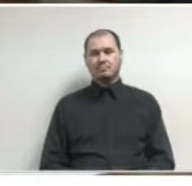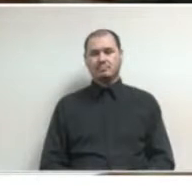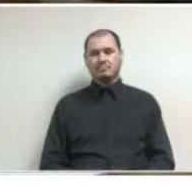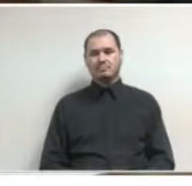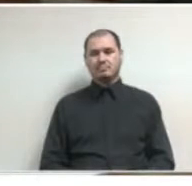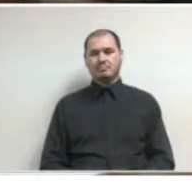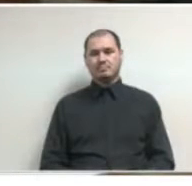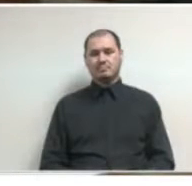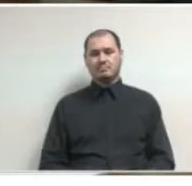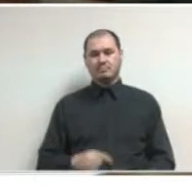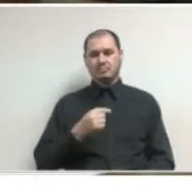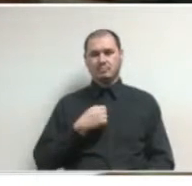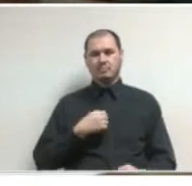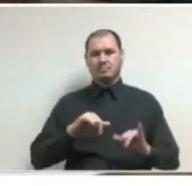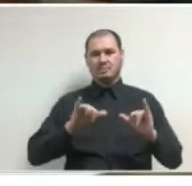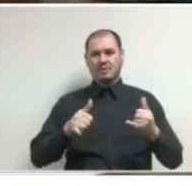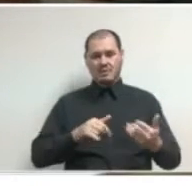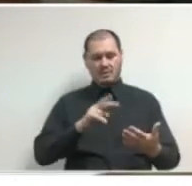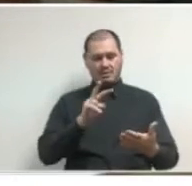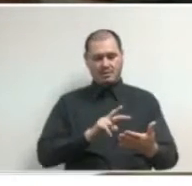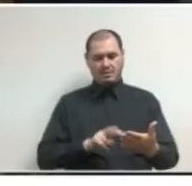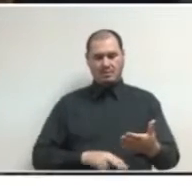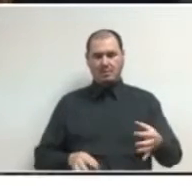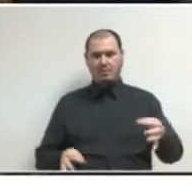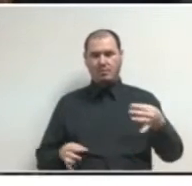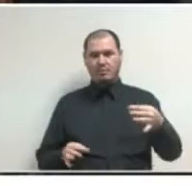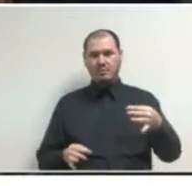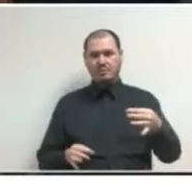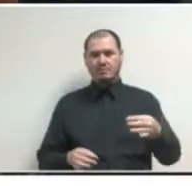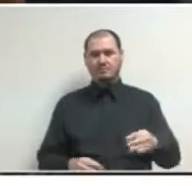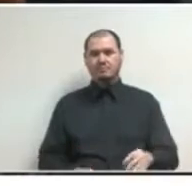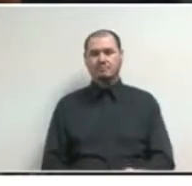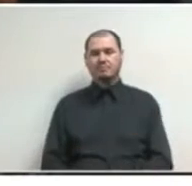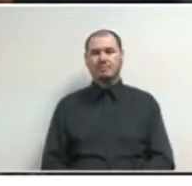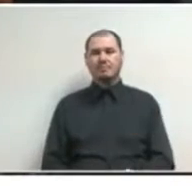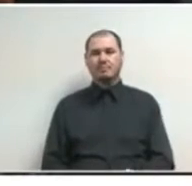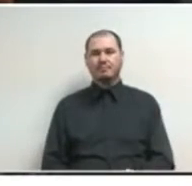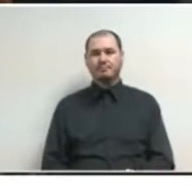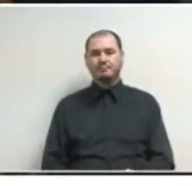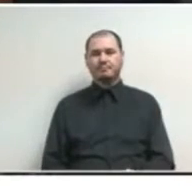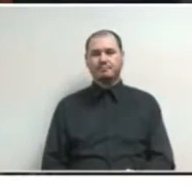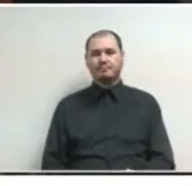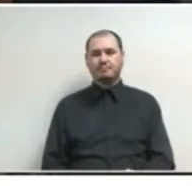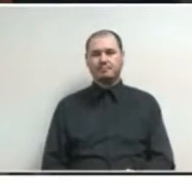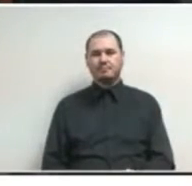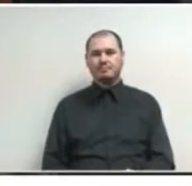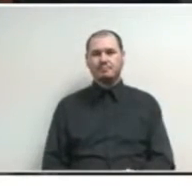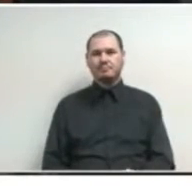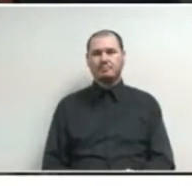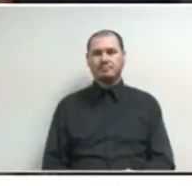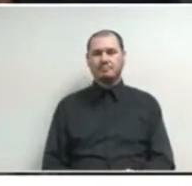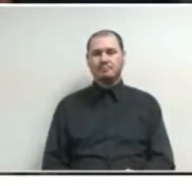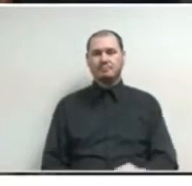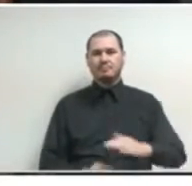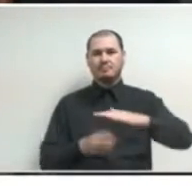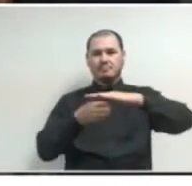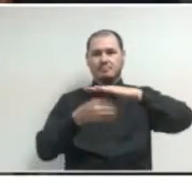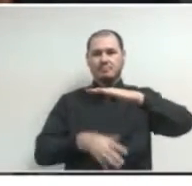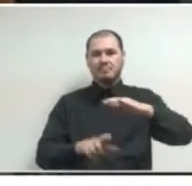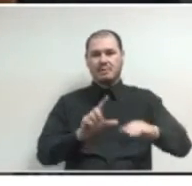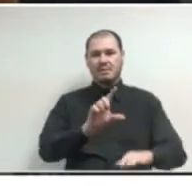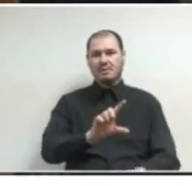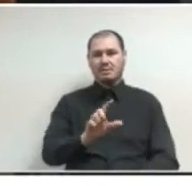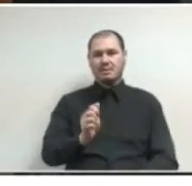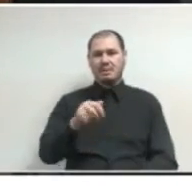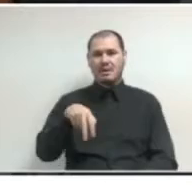De lo que he leído en la documentación. Se digo a Moñeco y Pecuatía, ABI. Carolina. No,